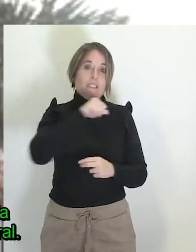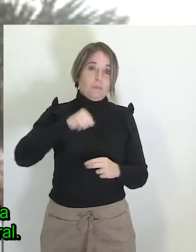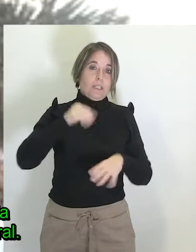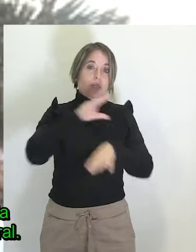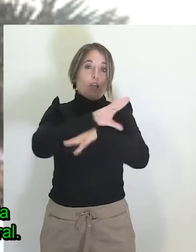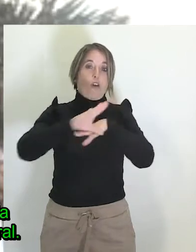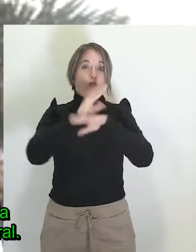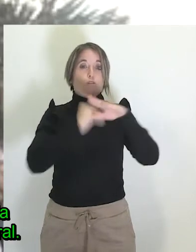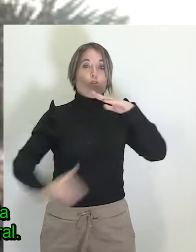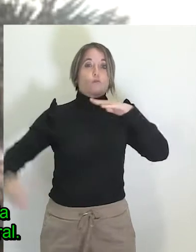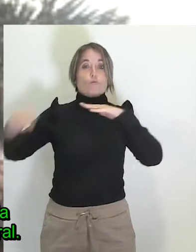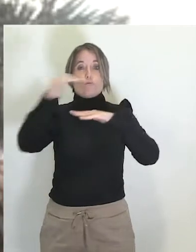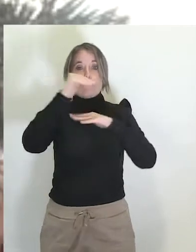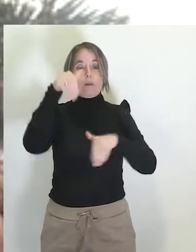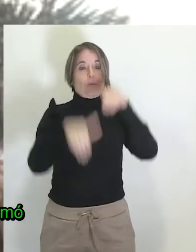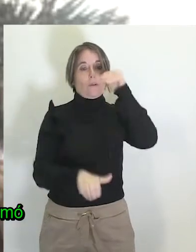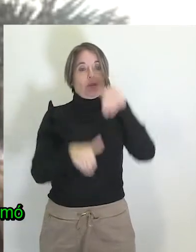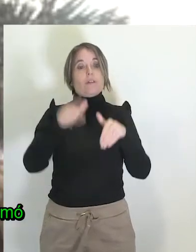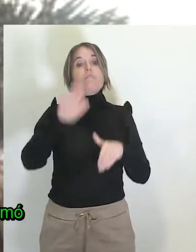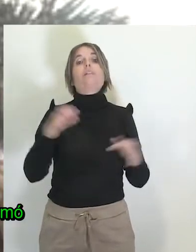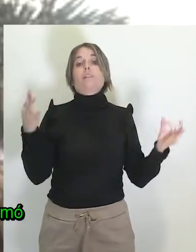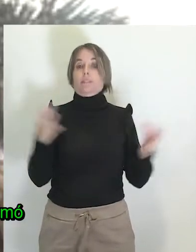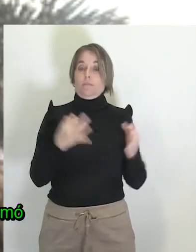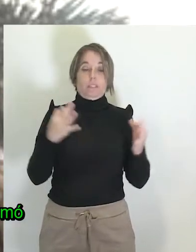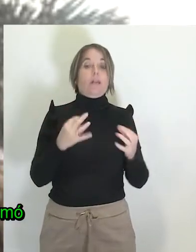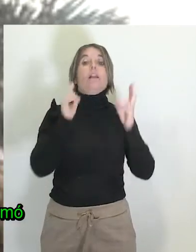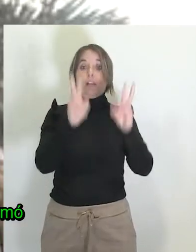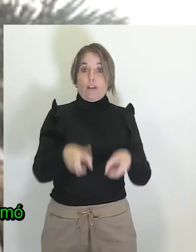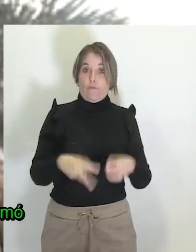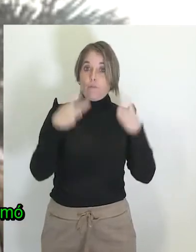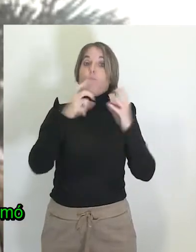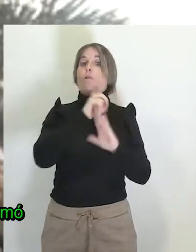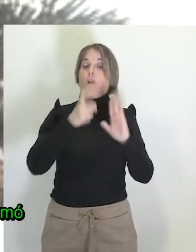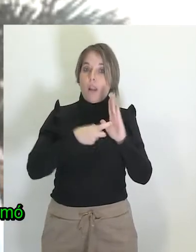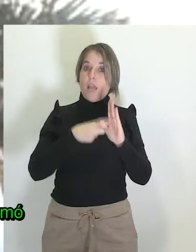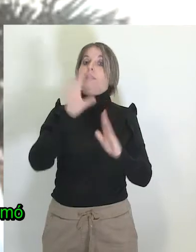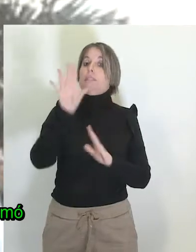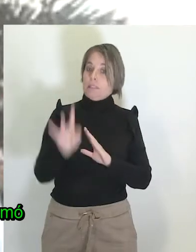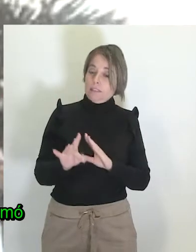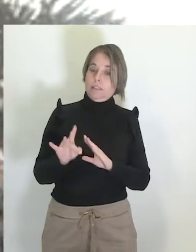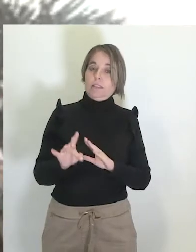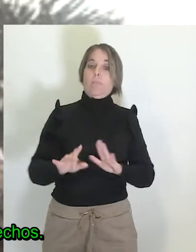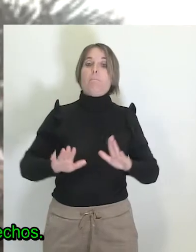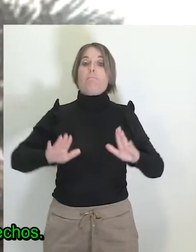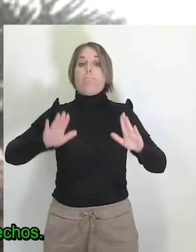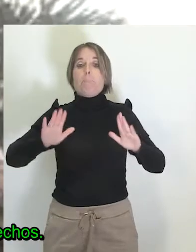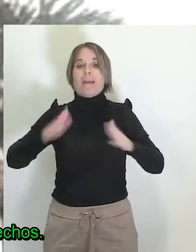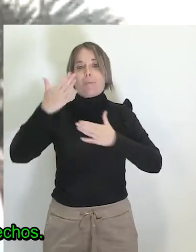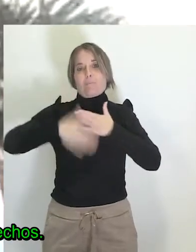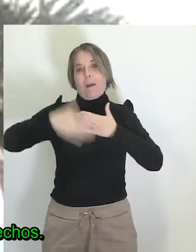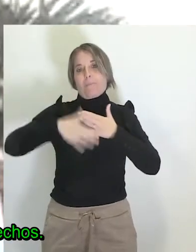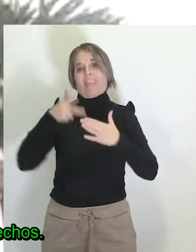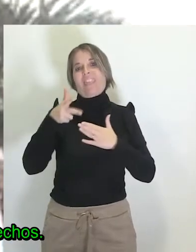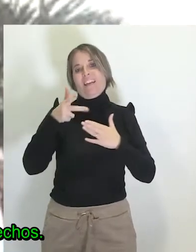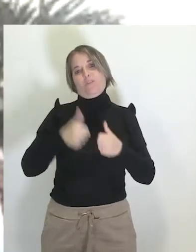independencia del Consejo Supremo Electoral. Y lo que pasó es que se reformó la ley electoral, sí, pero para